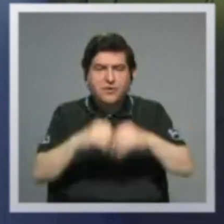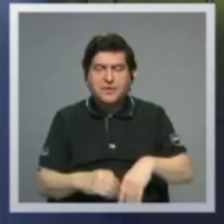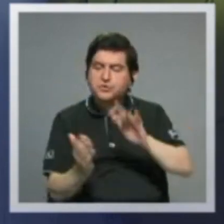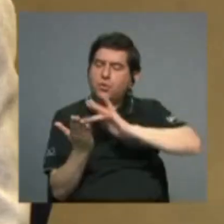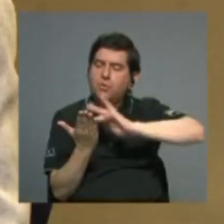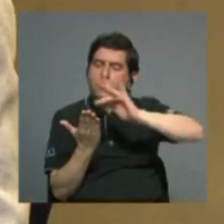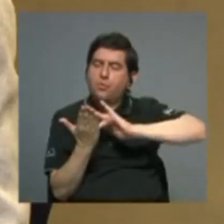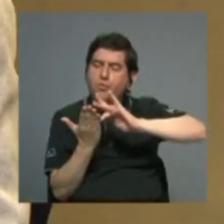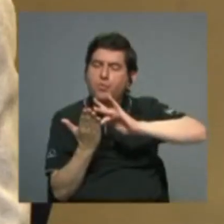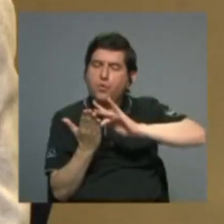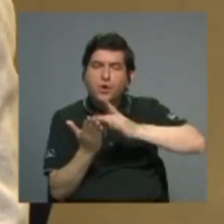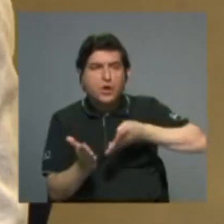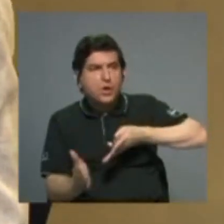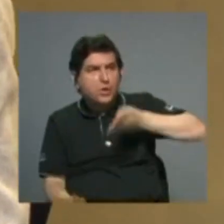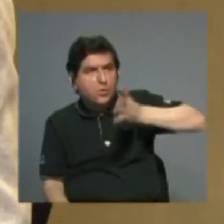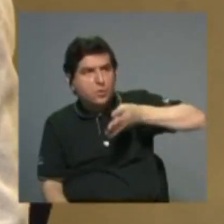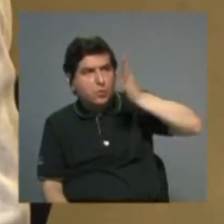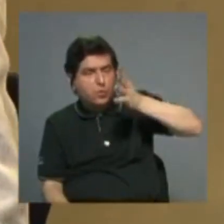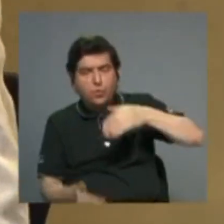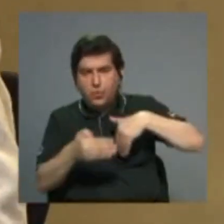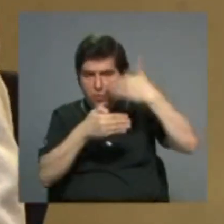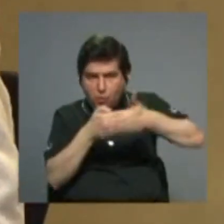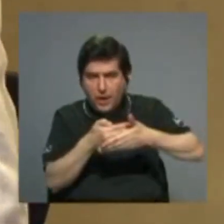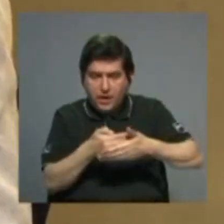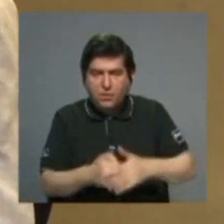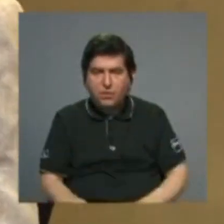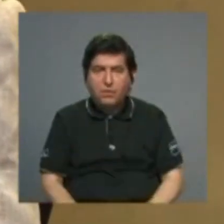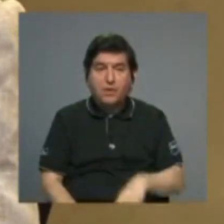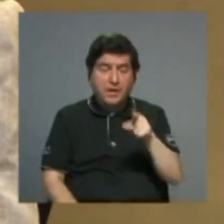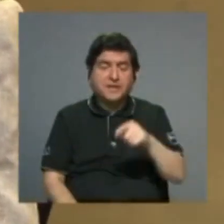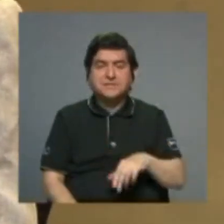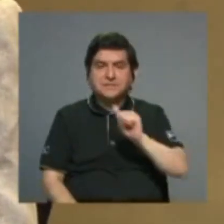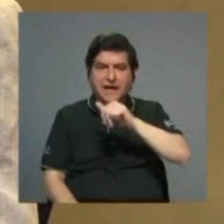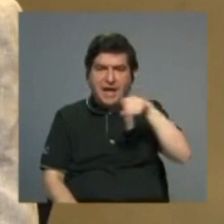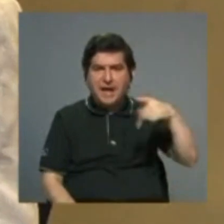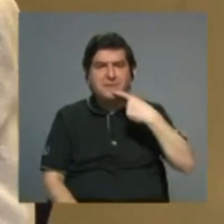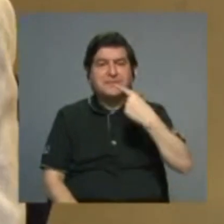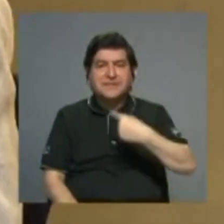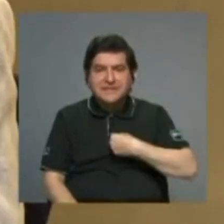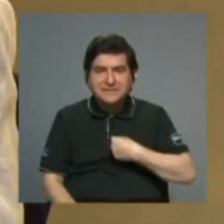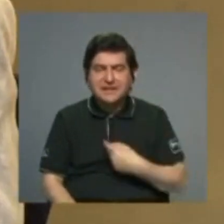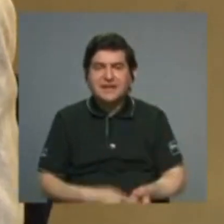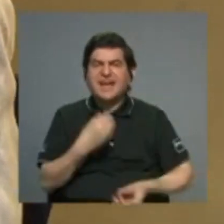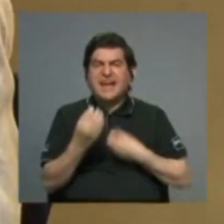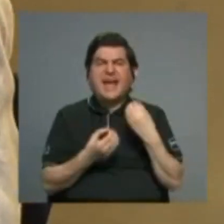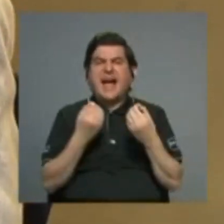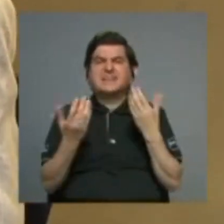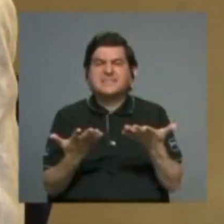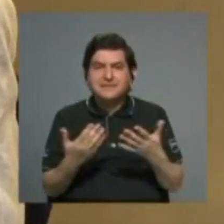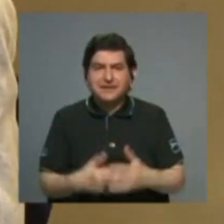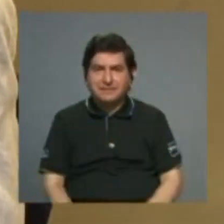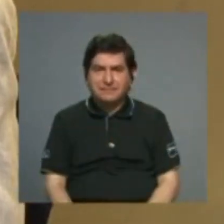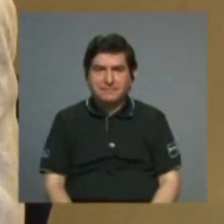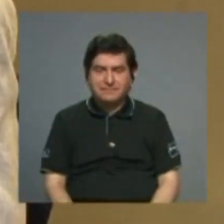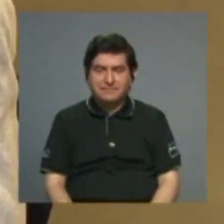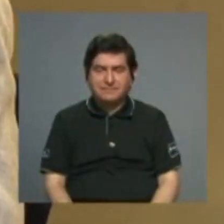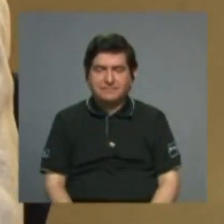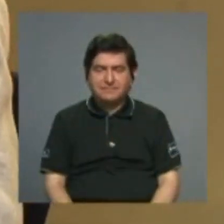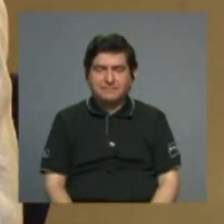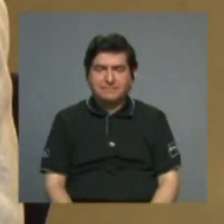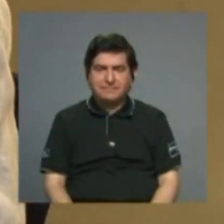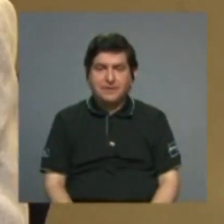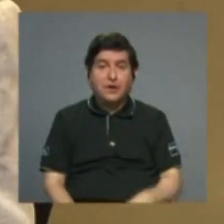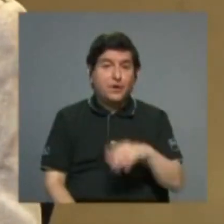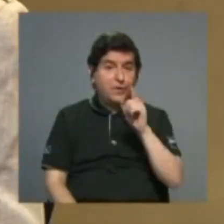y subirse a una base de datos en donde la misma aplicación nos dijera qué deberíamos de hacer. Y en este caso